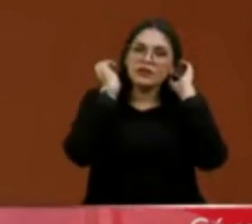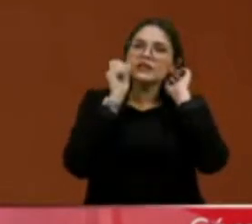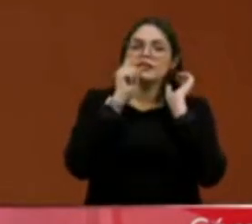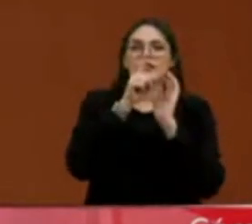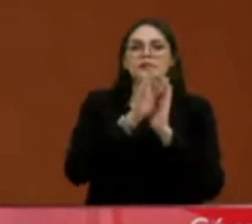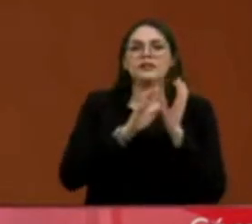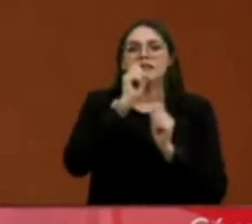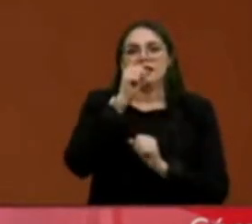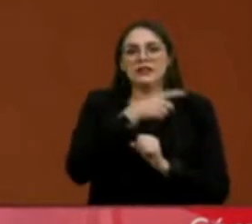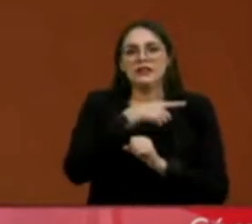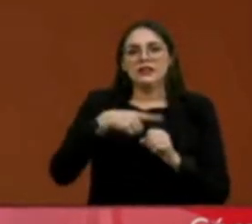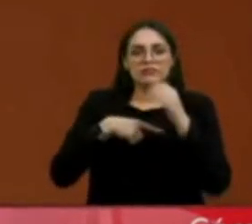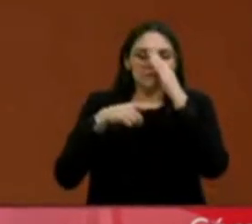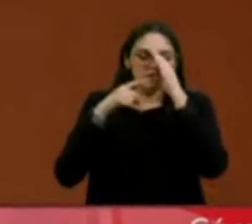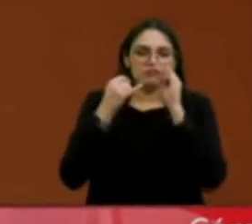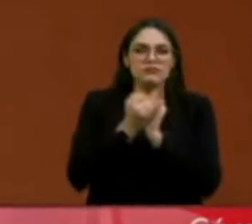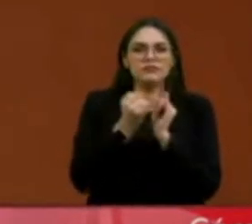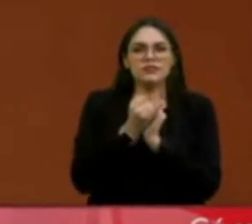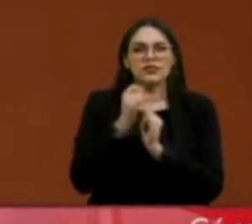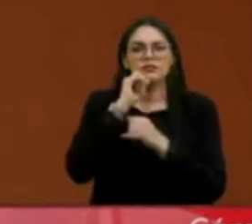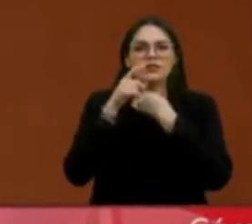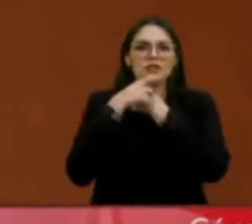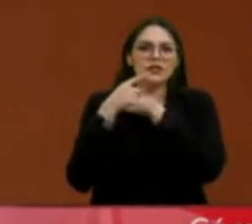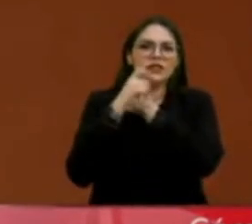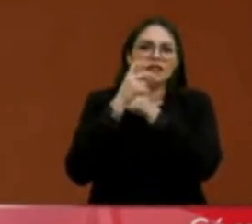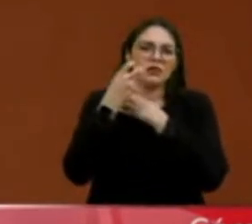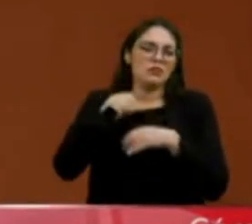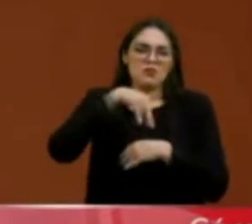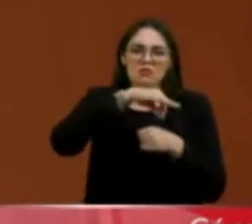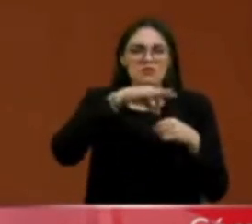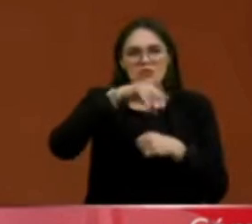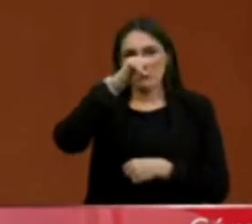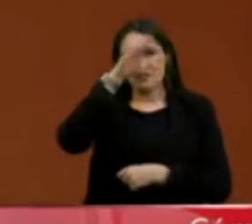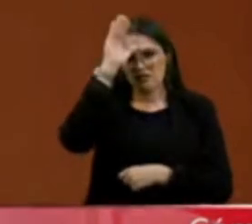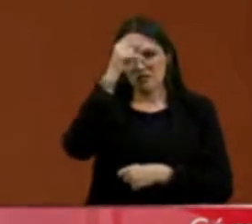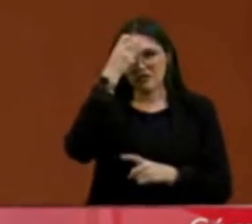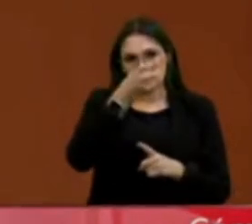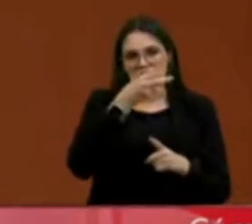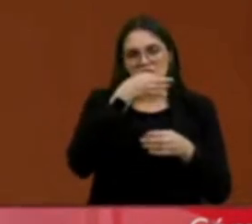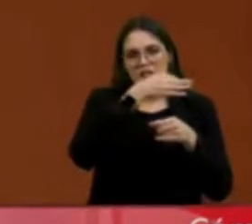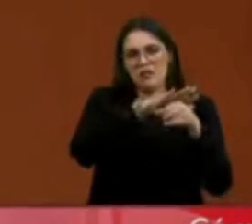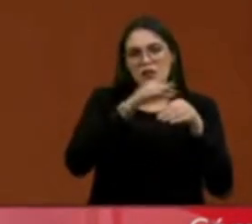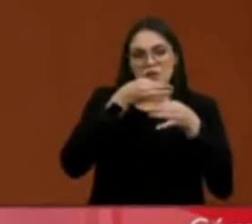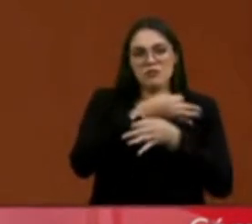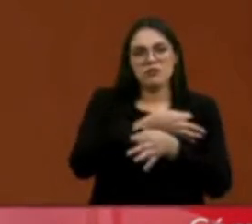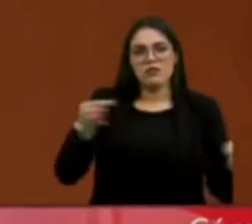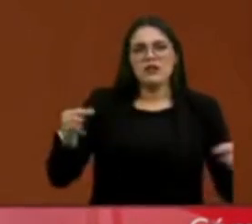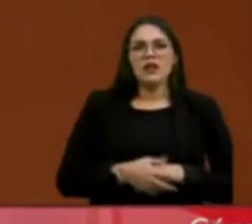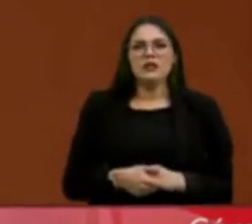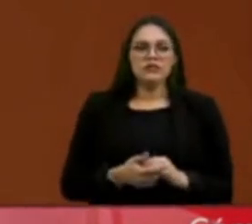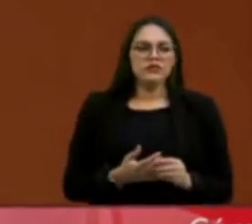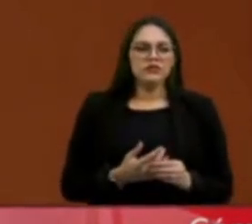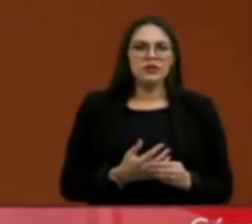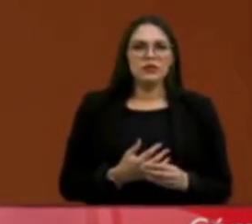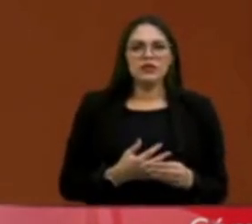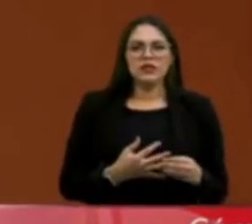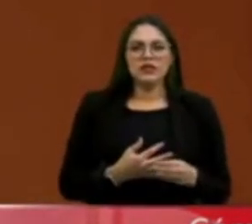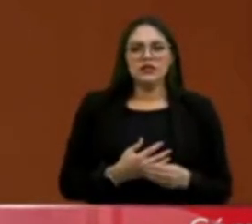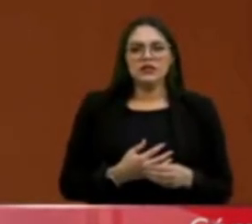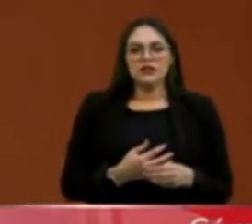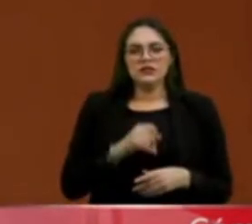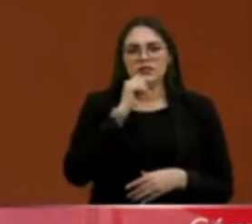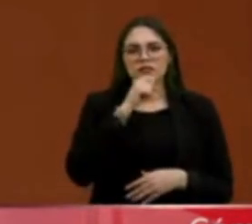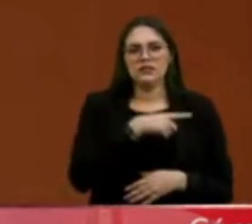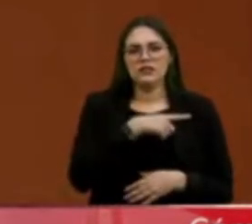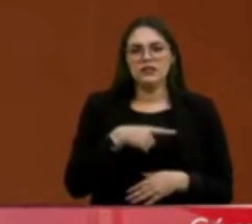secundarias, pues en esta misma lógica votaremos en contra de la convocatoria. Quiero decirles que este proceso que estamos viviendo se encuentra subyúdice. En